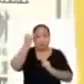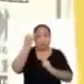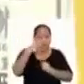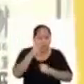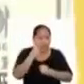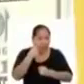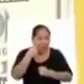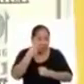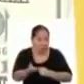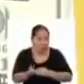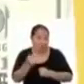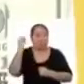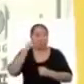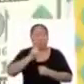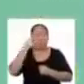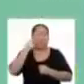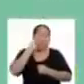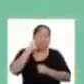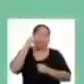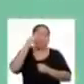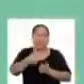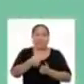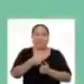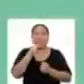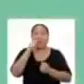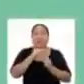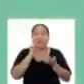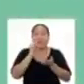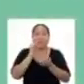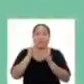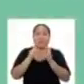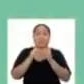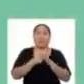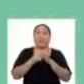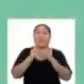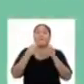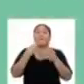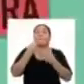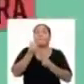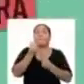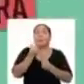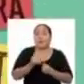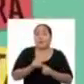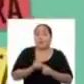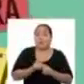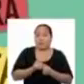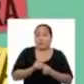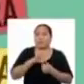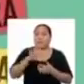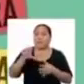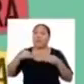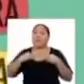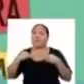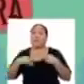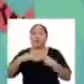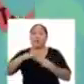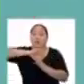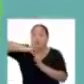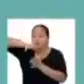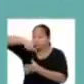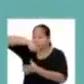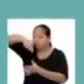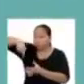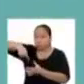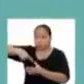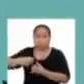ya los conocerás. ¡Qué buena guiñada! Esta moneda se consolidó a nivel mundial para hacer todo tipo de compra y venta. O